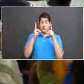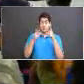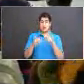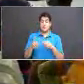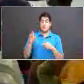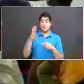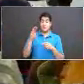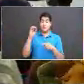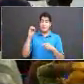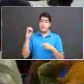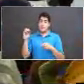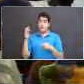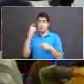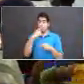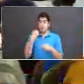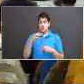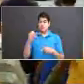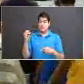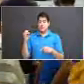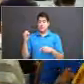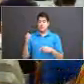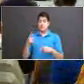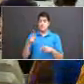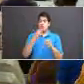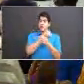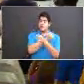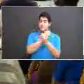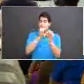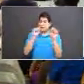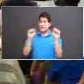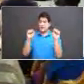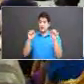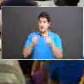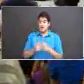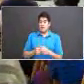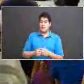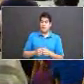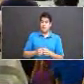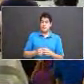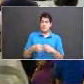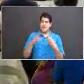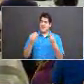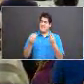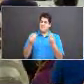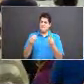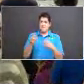Booz, porque este era un redentor. De este hay mucho que hablar.